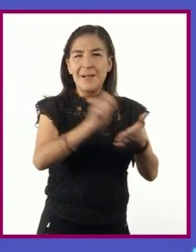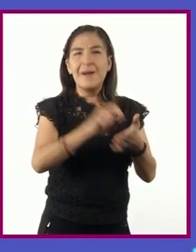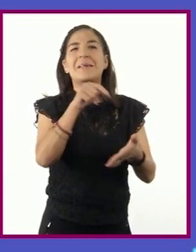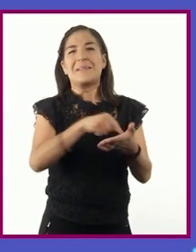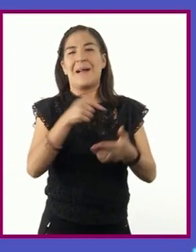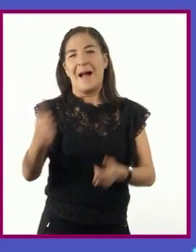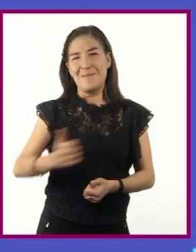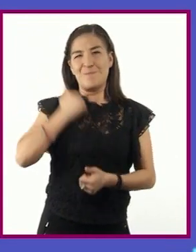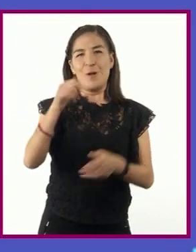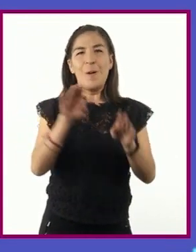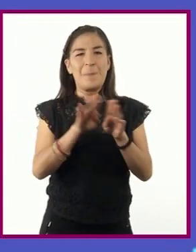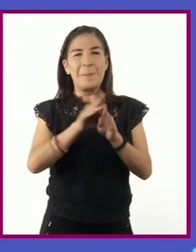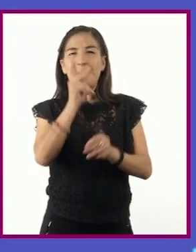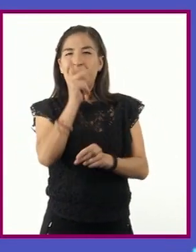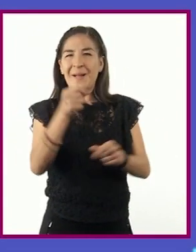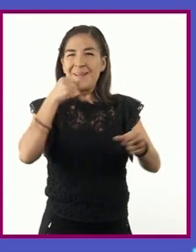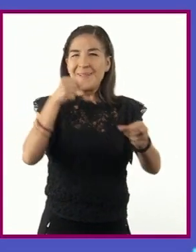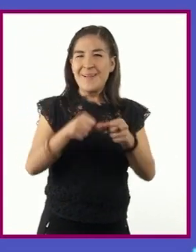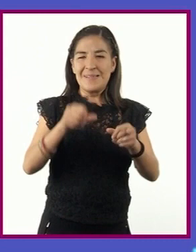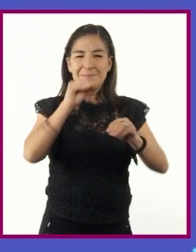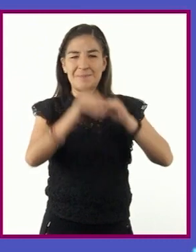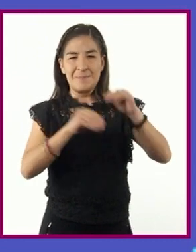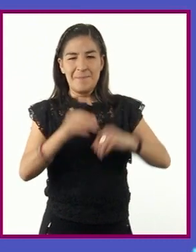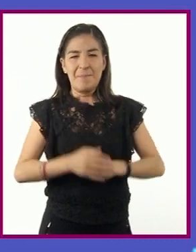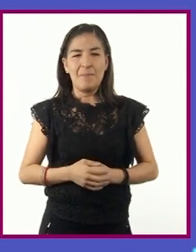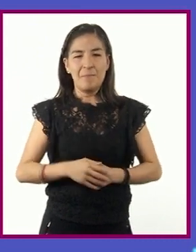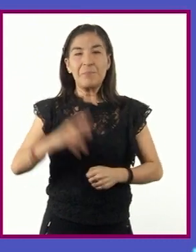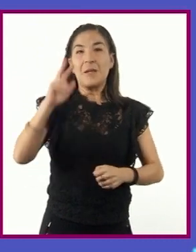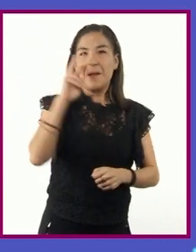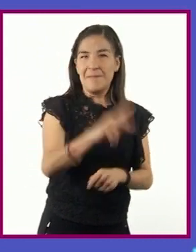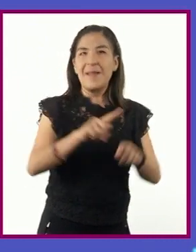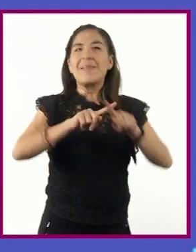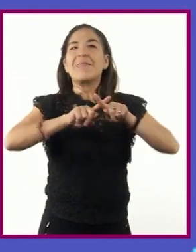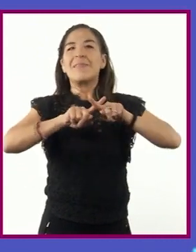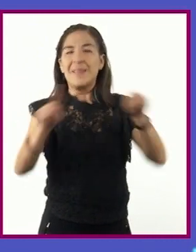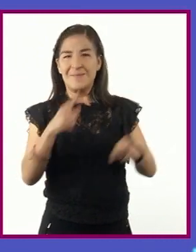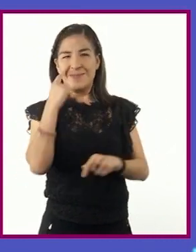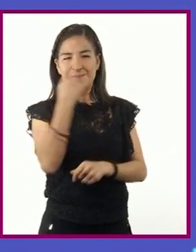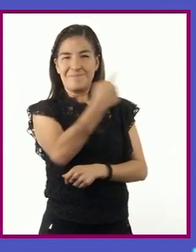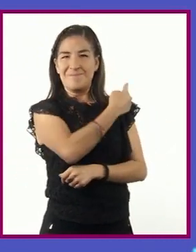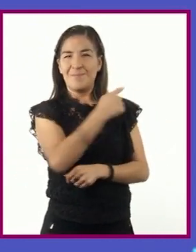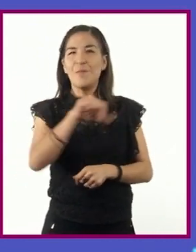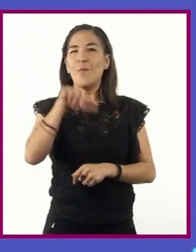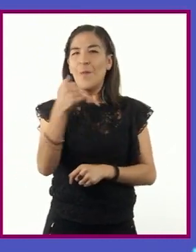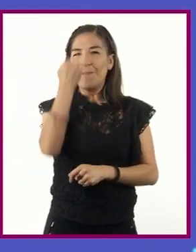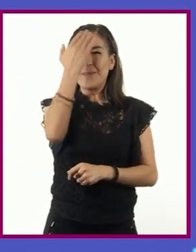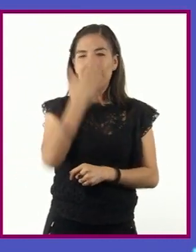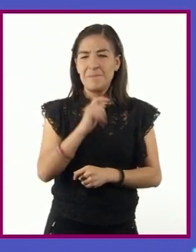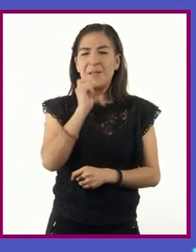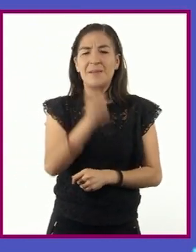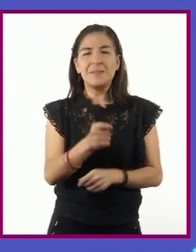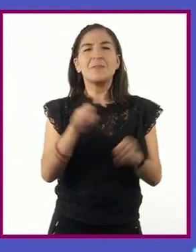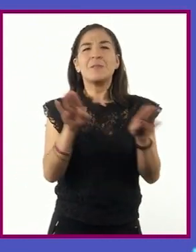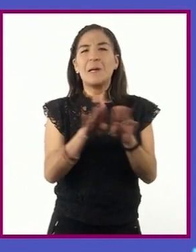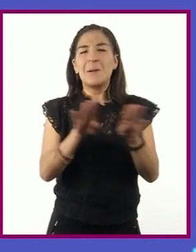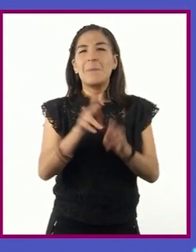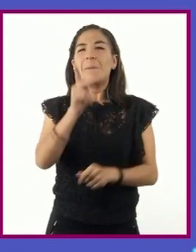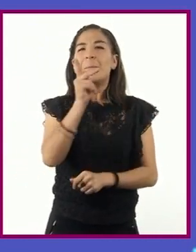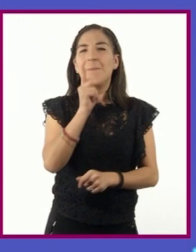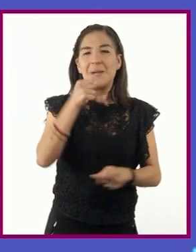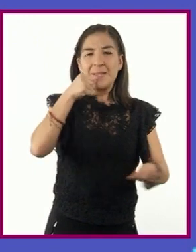esas asociaciones. Vean qué diferencia con esta otra tipografía que simula la